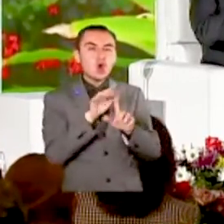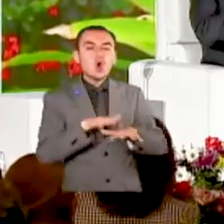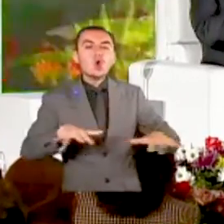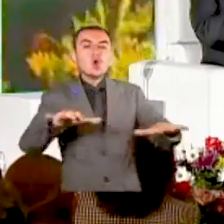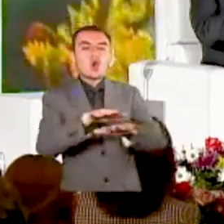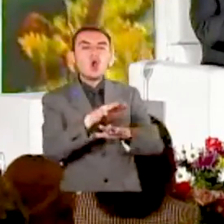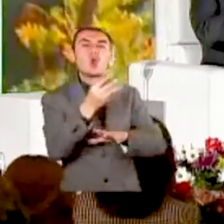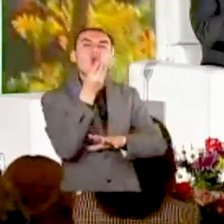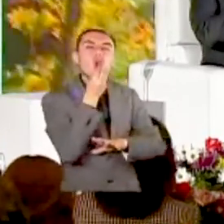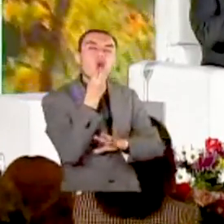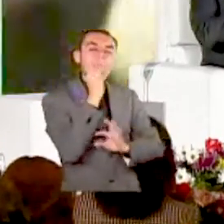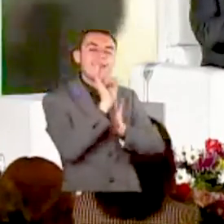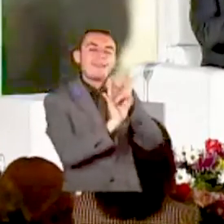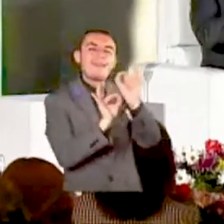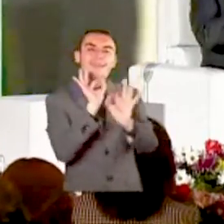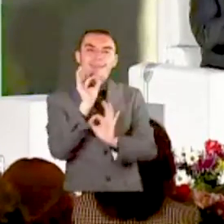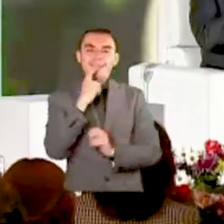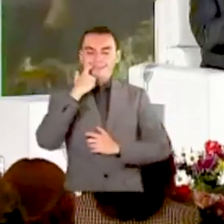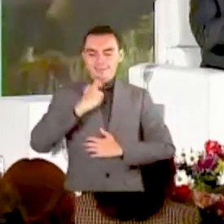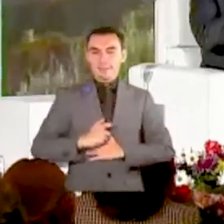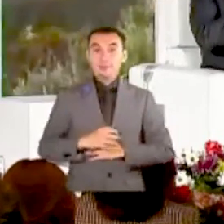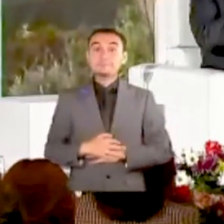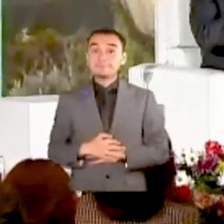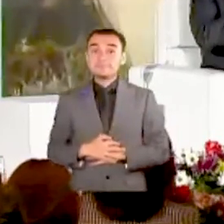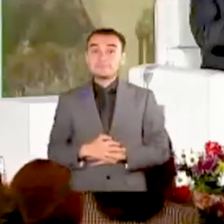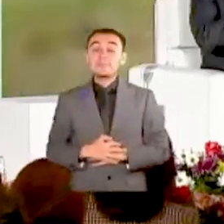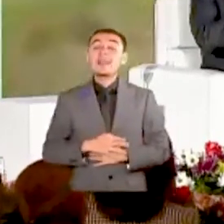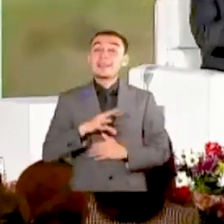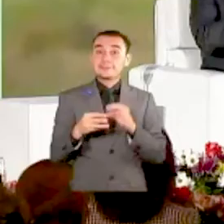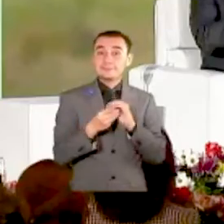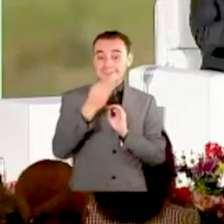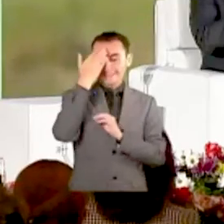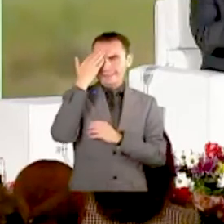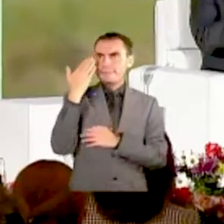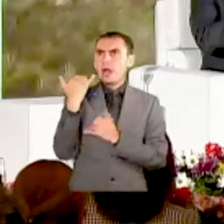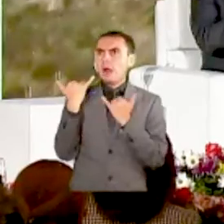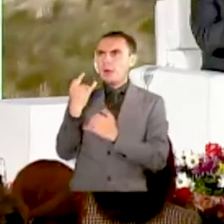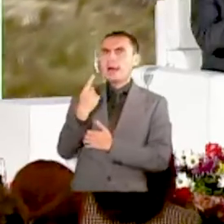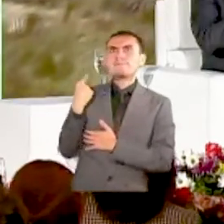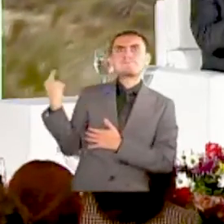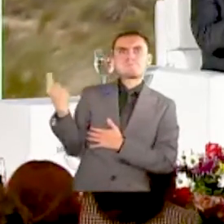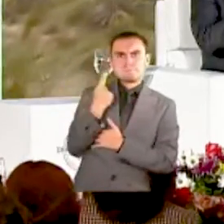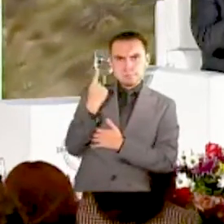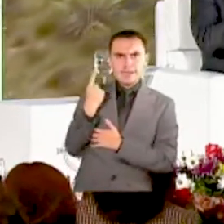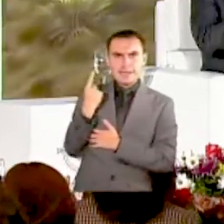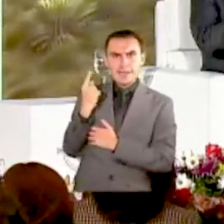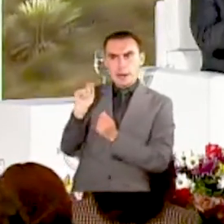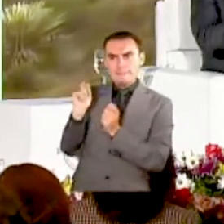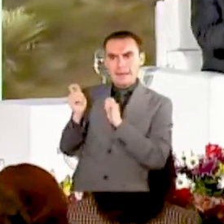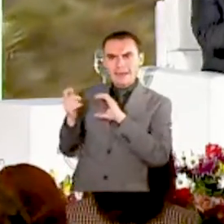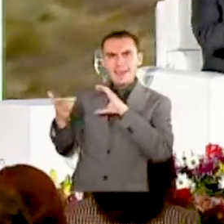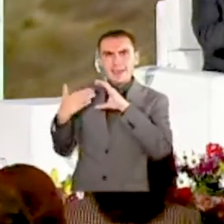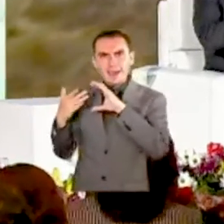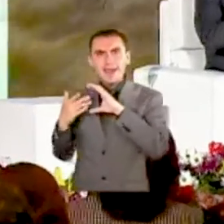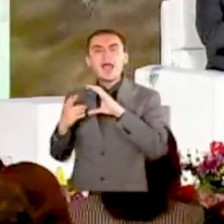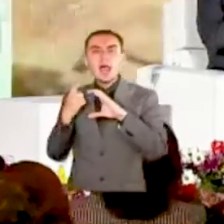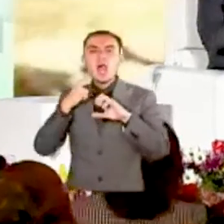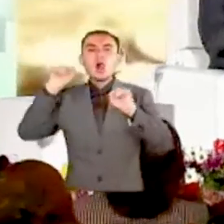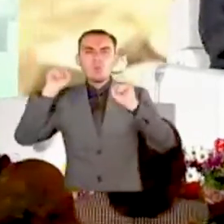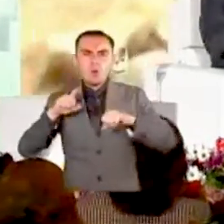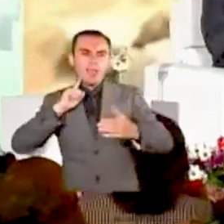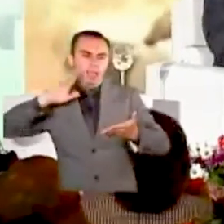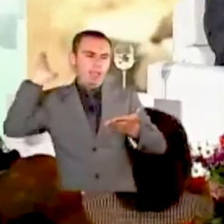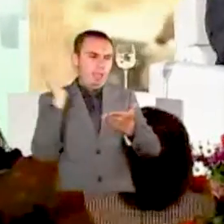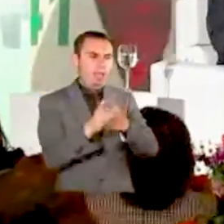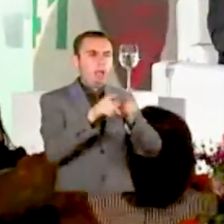La seguridad alimentaria como un derecho y precisamente el cambio climático como una amenaza que se cierne sobre el